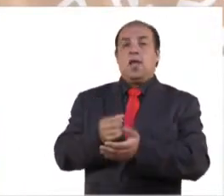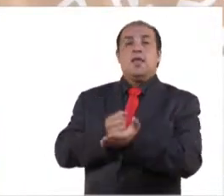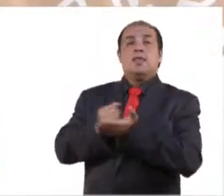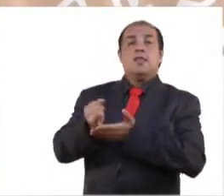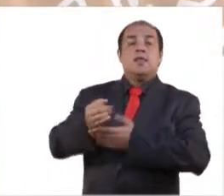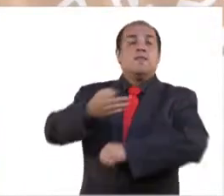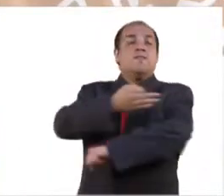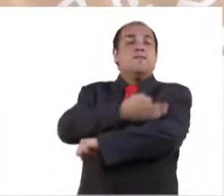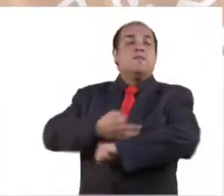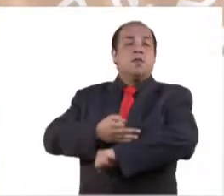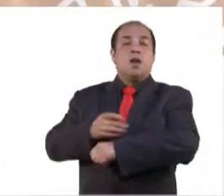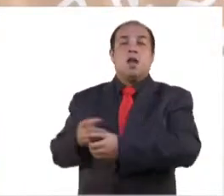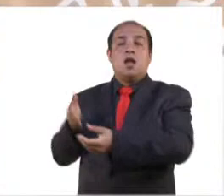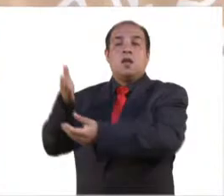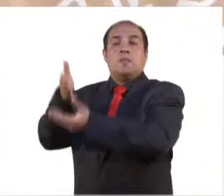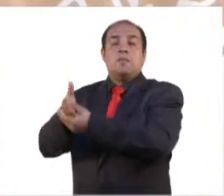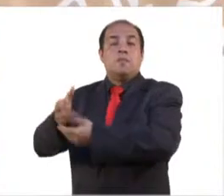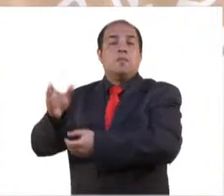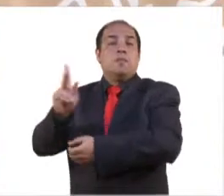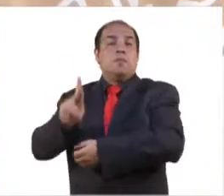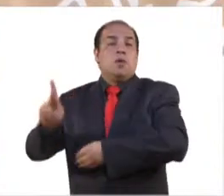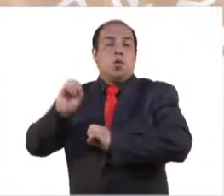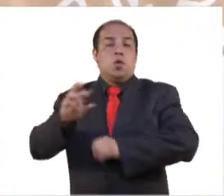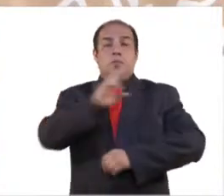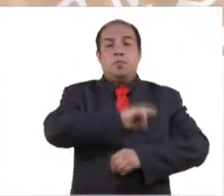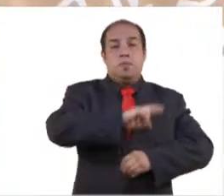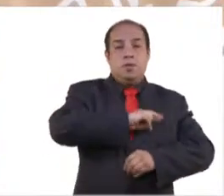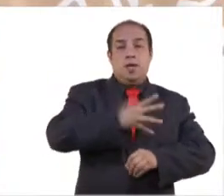privada. Se caería en un acto de discriminación